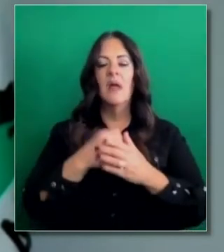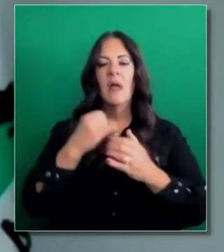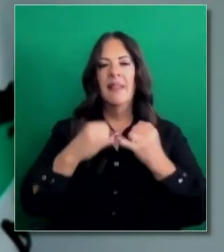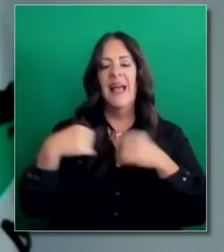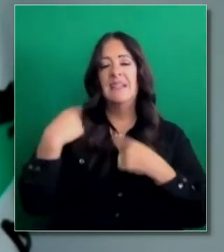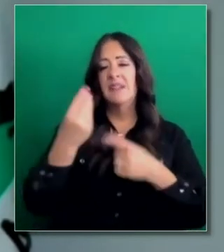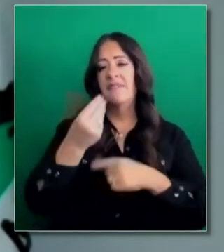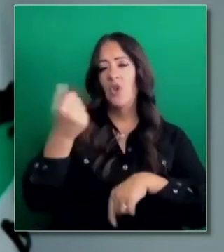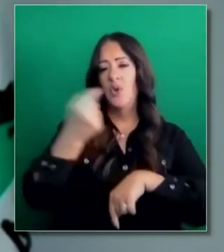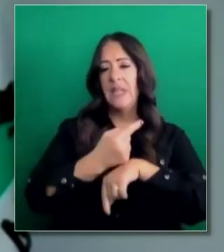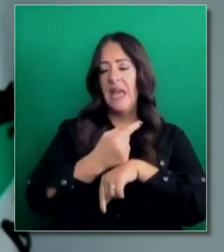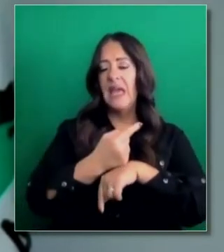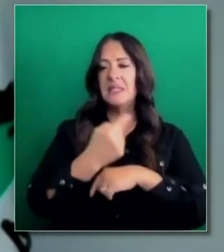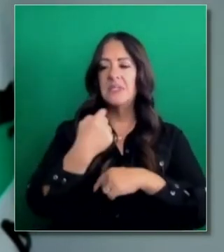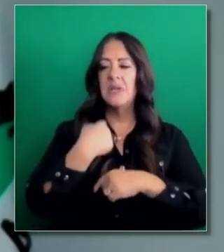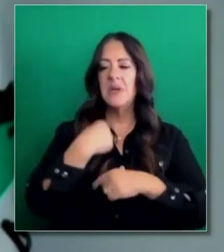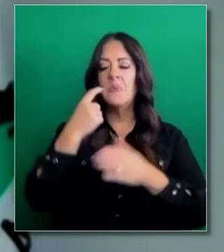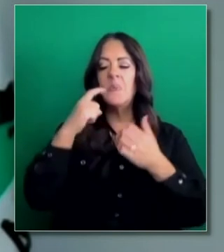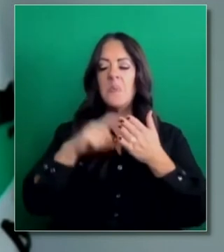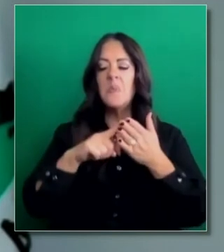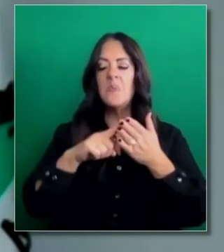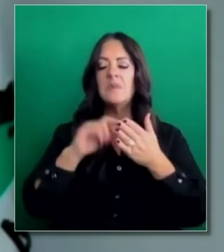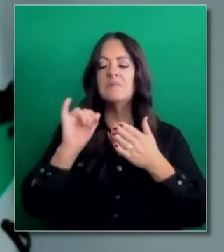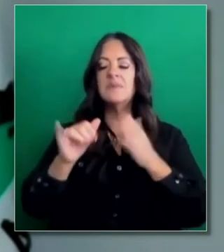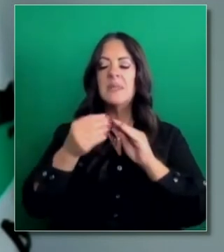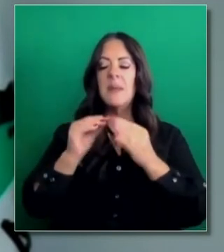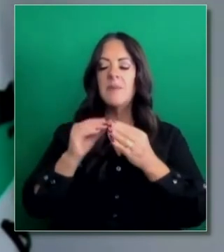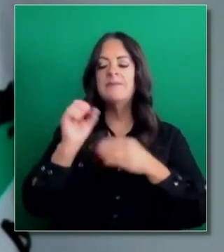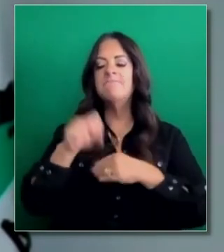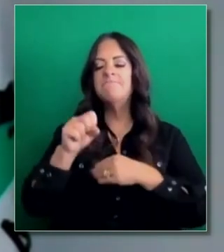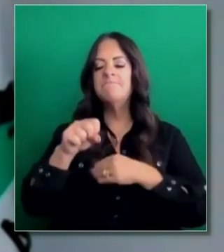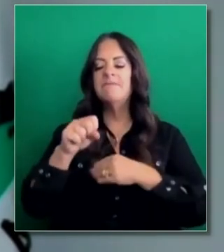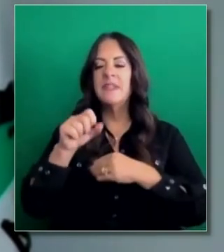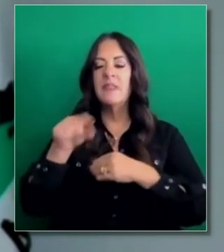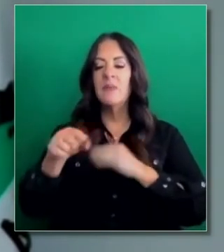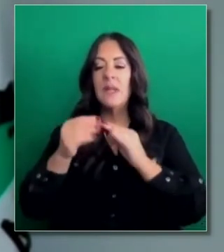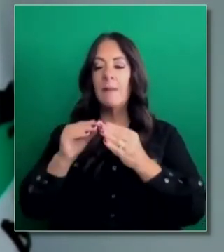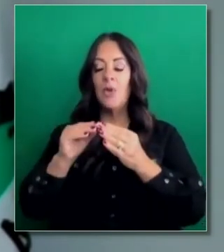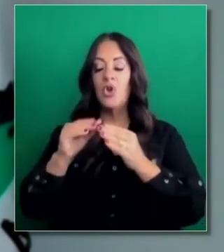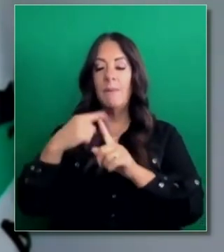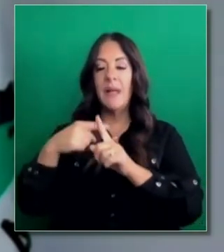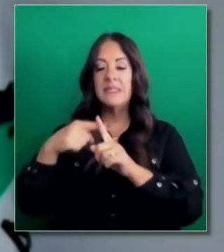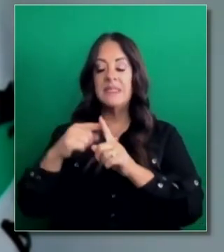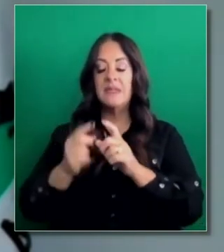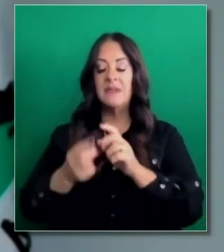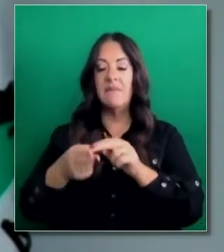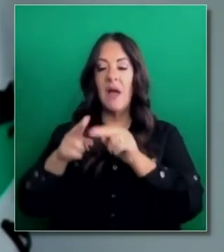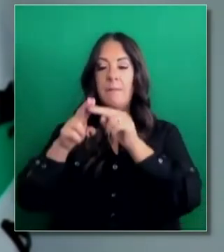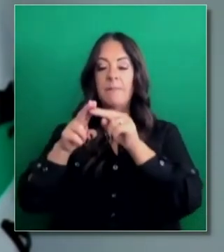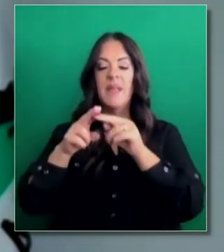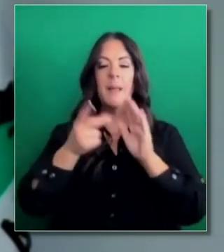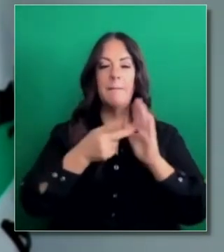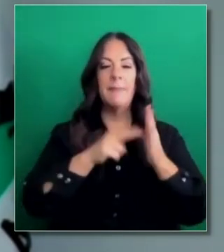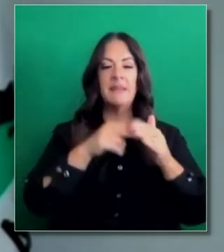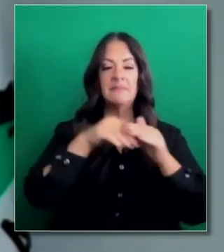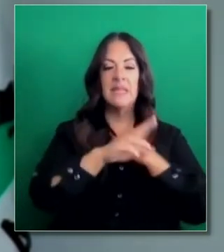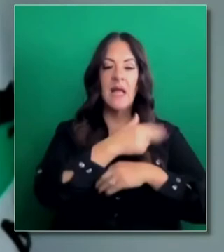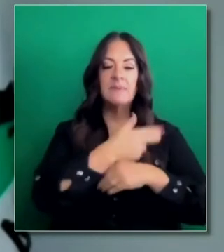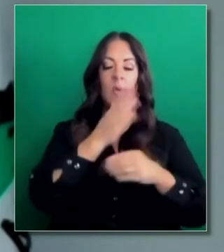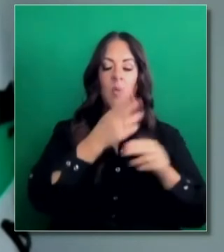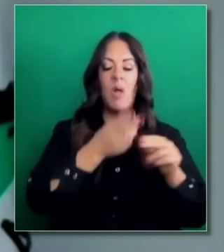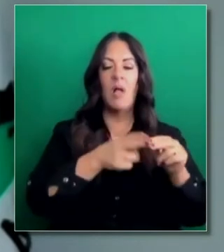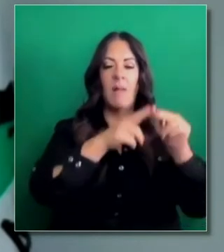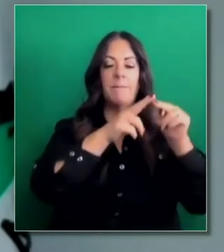que hemos visto un cierto número de casos que seguirán teniendo un impacto en los hospitales como decía el hospital